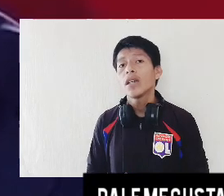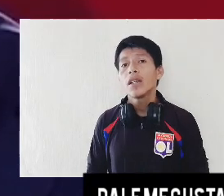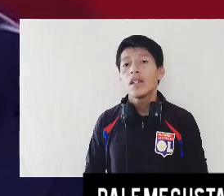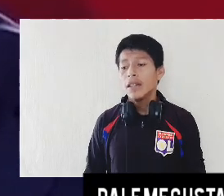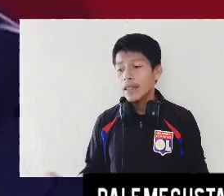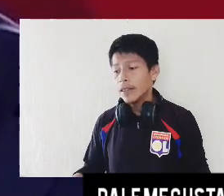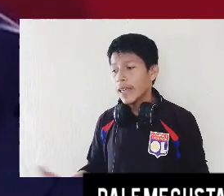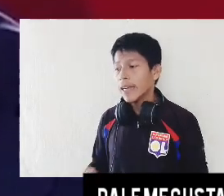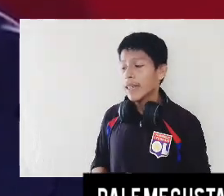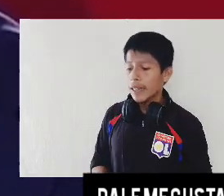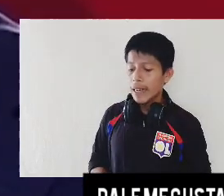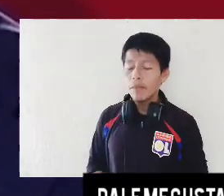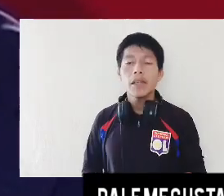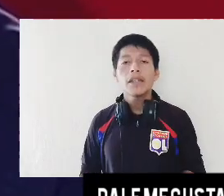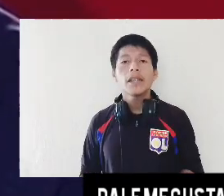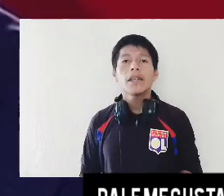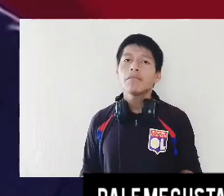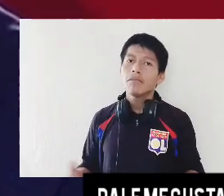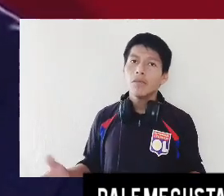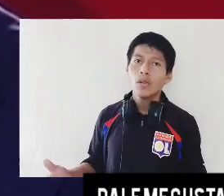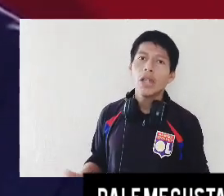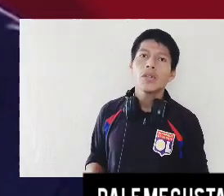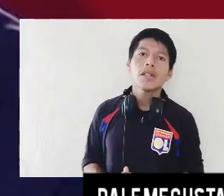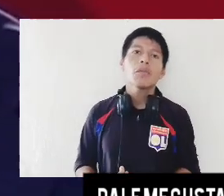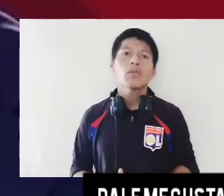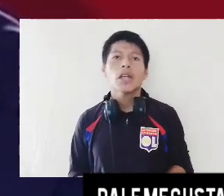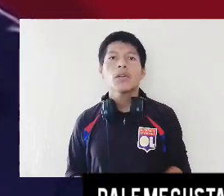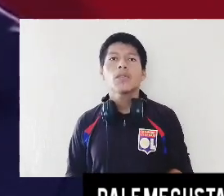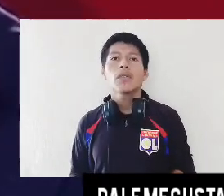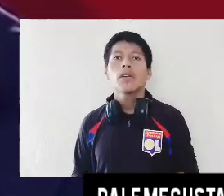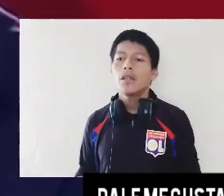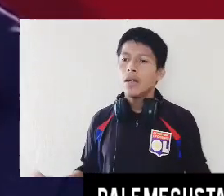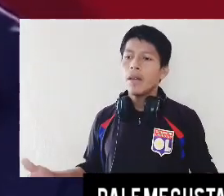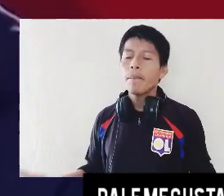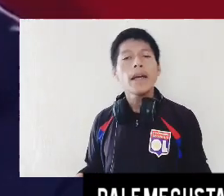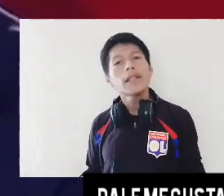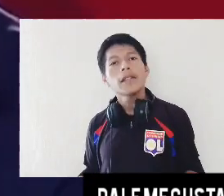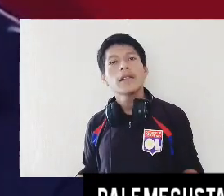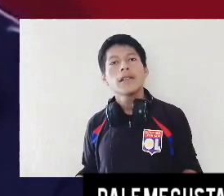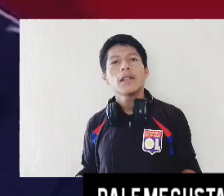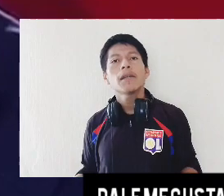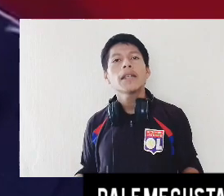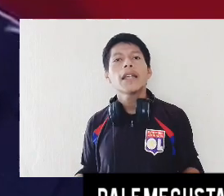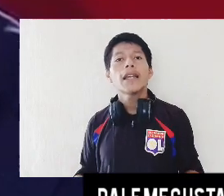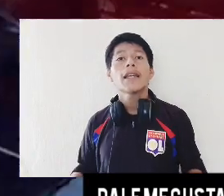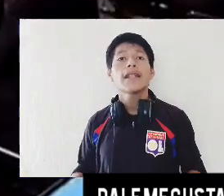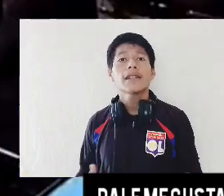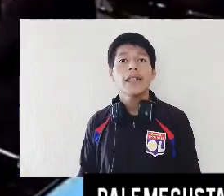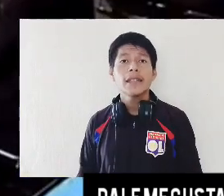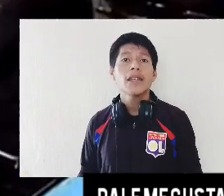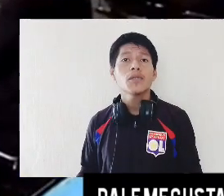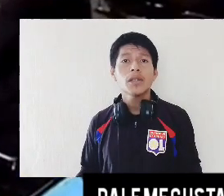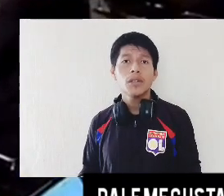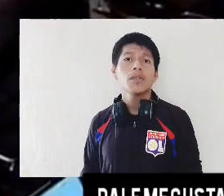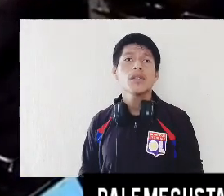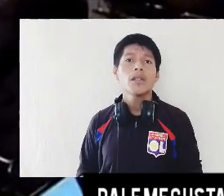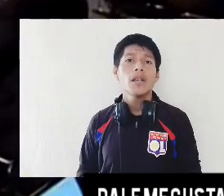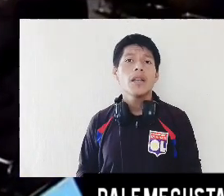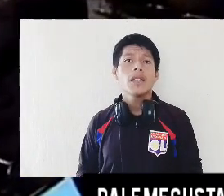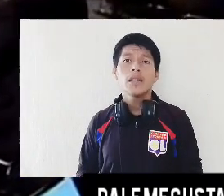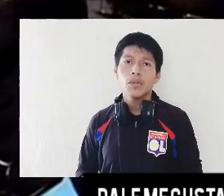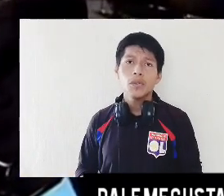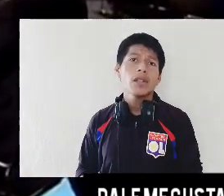desaparecidos tengan realmente lo que ellos están buscando. Paz, y más que nada que les regresen los